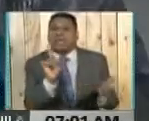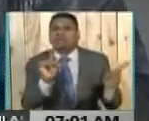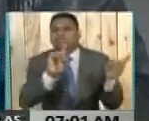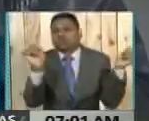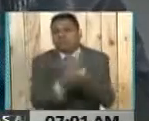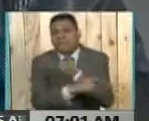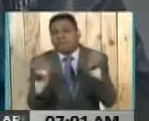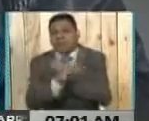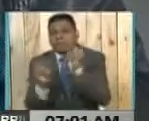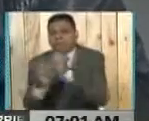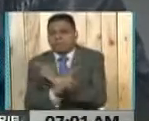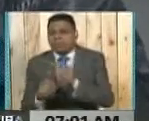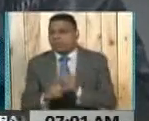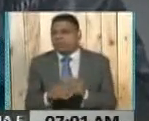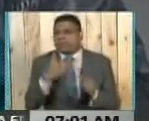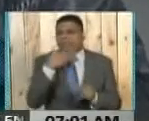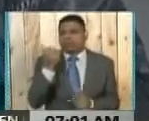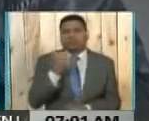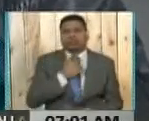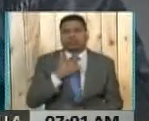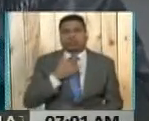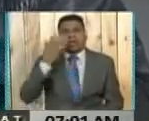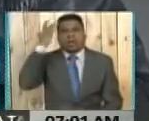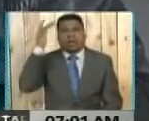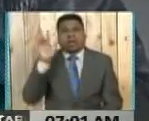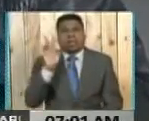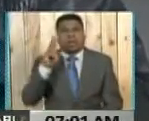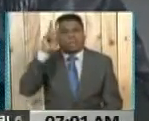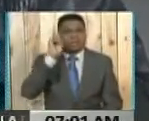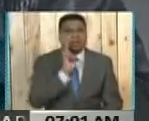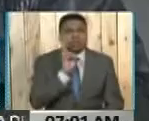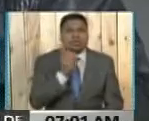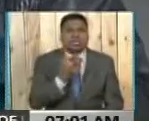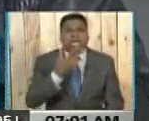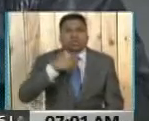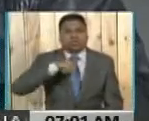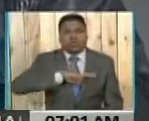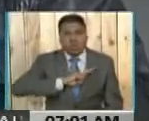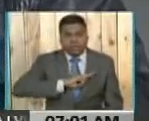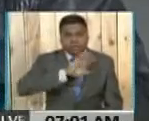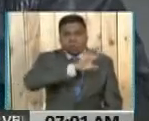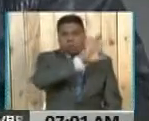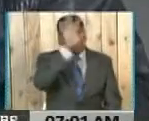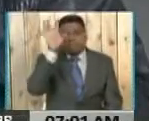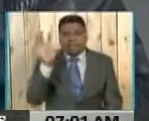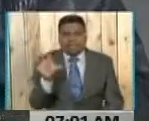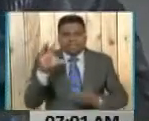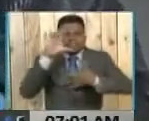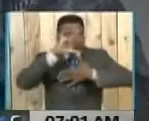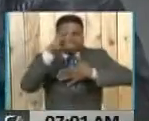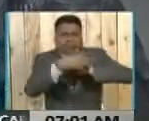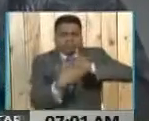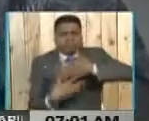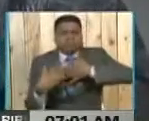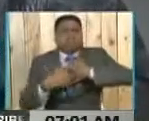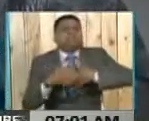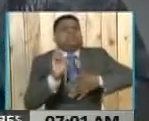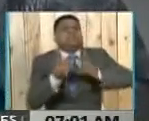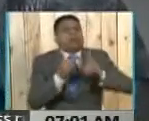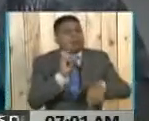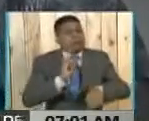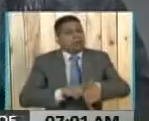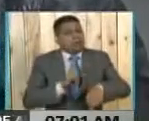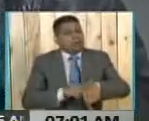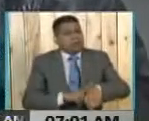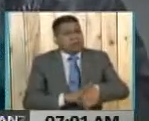Sí, yo creo, Verónica, que lo que pasa es que nuestros países en determinado momento, fue en la época de